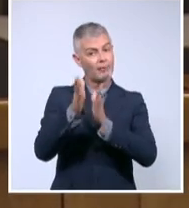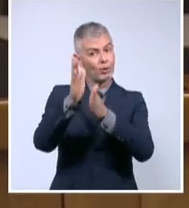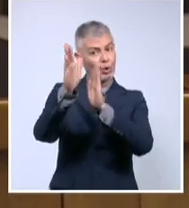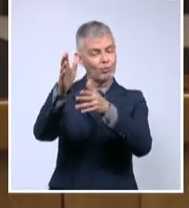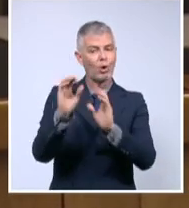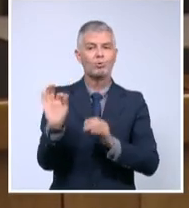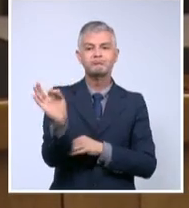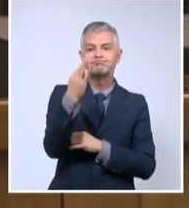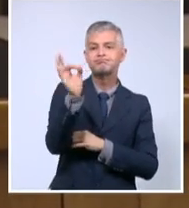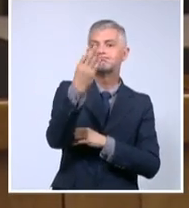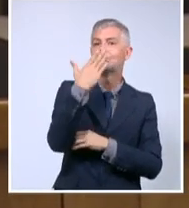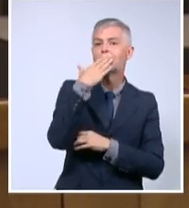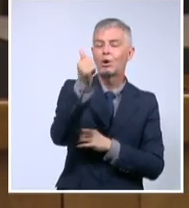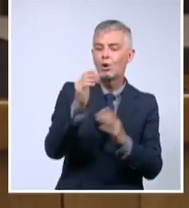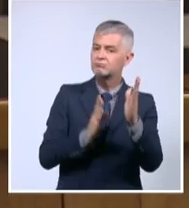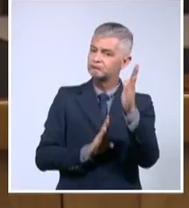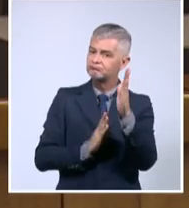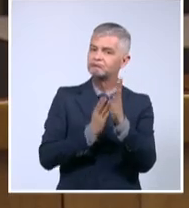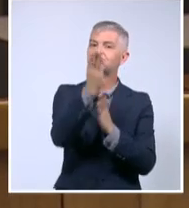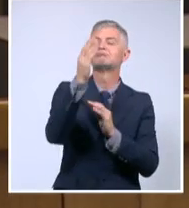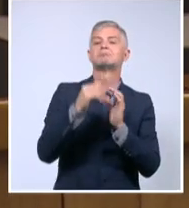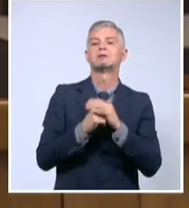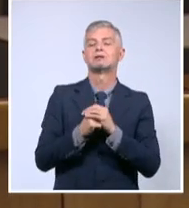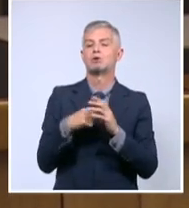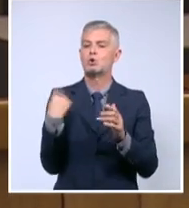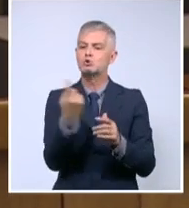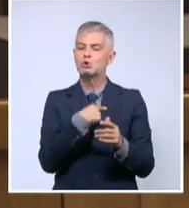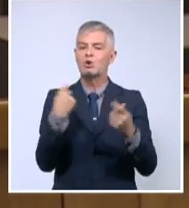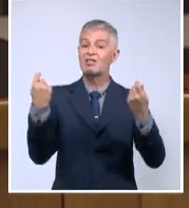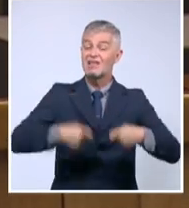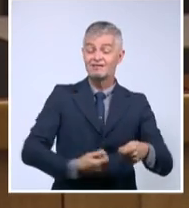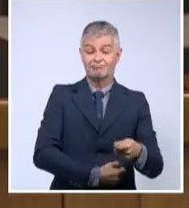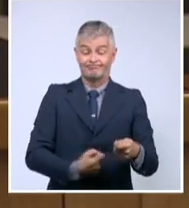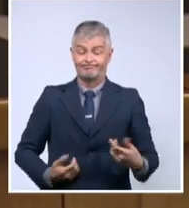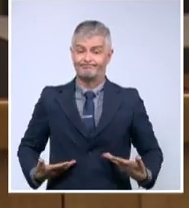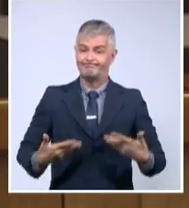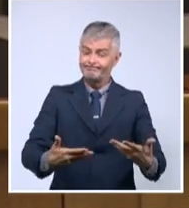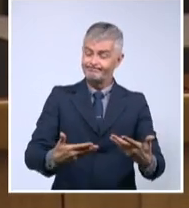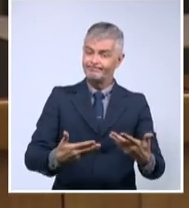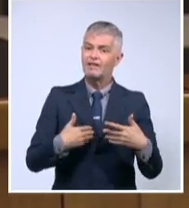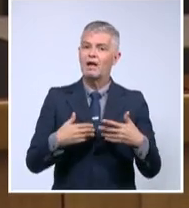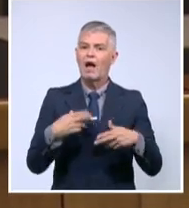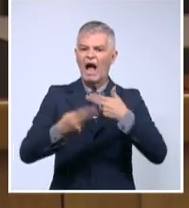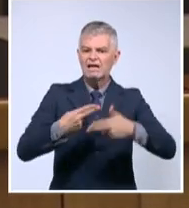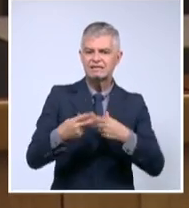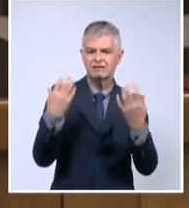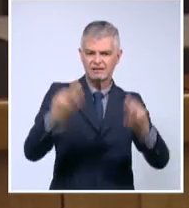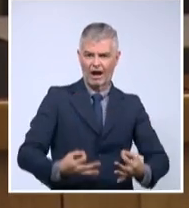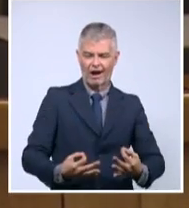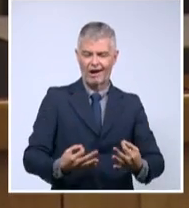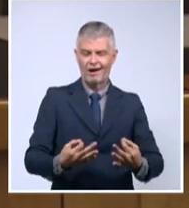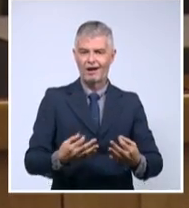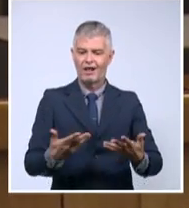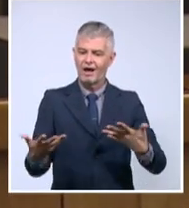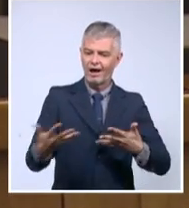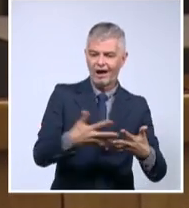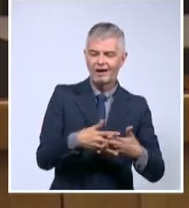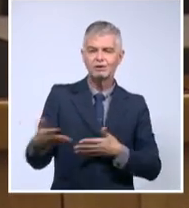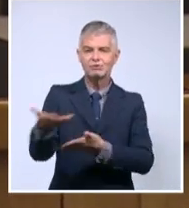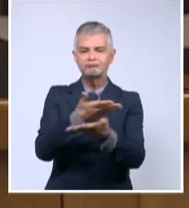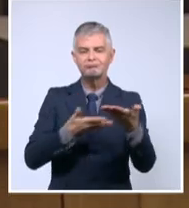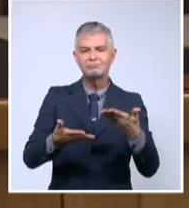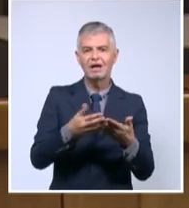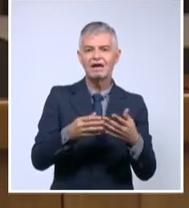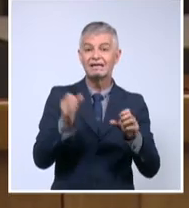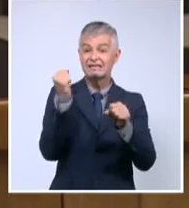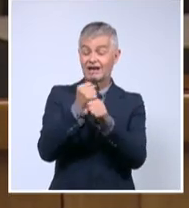la continuidad. Debemos consagrarnos a convertir en hechos la convicción compartida de que la obra de justicia social